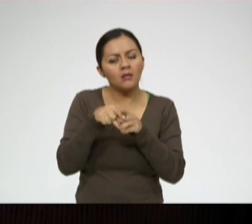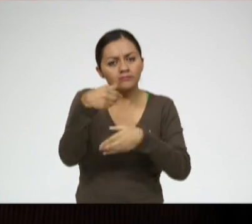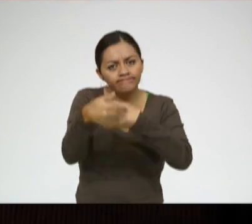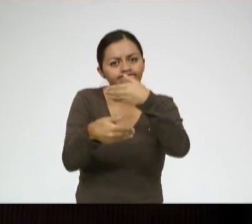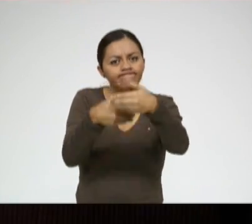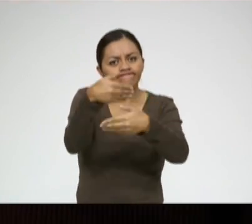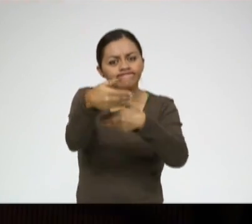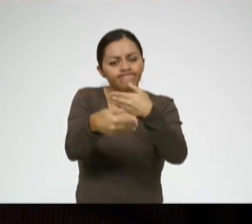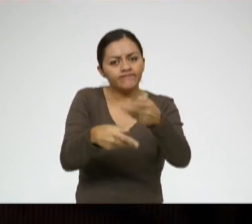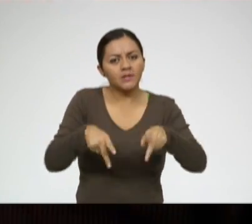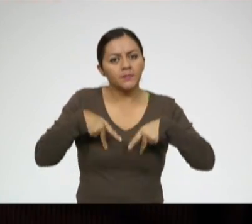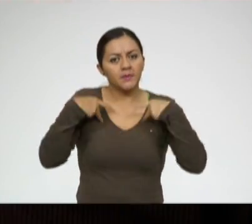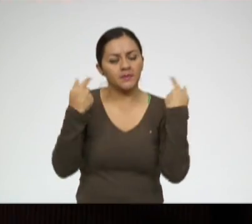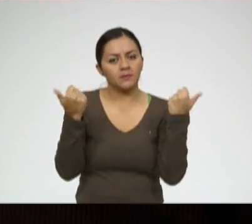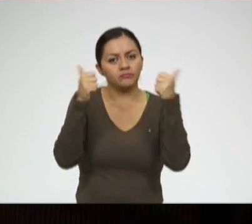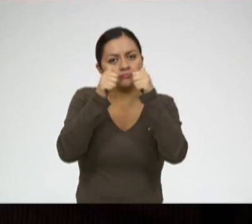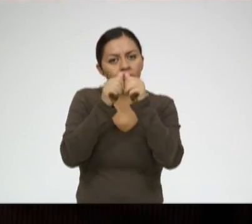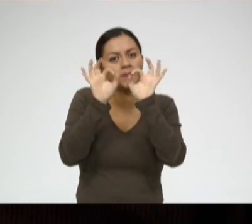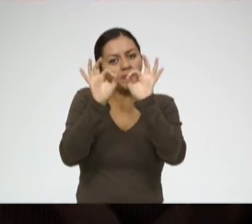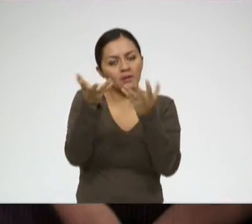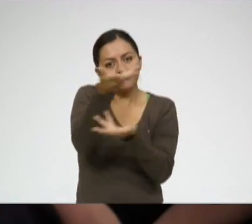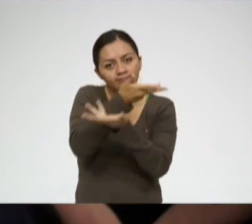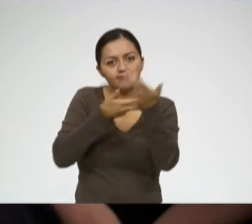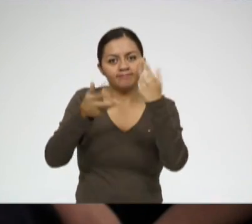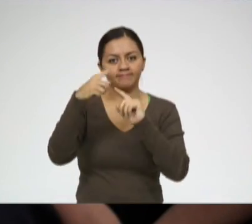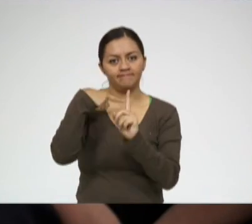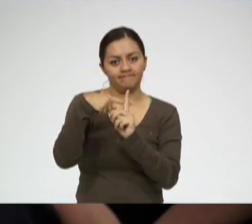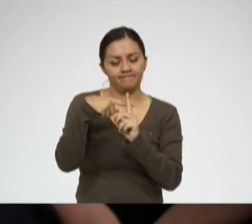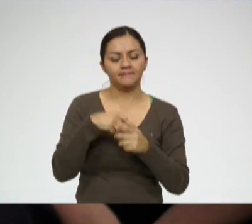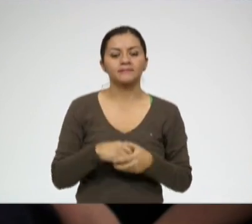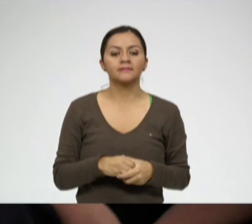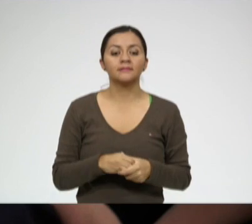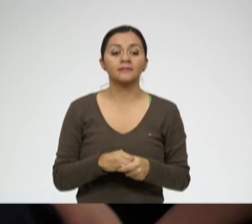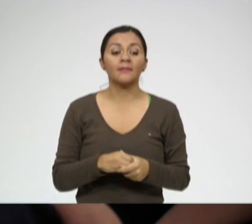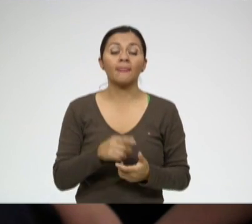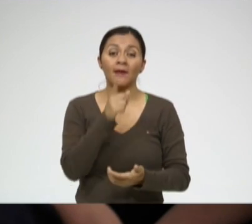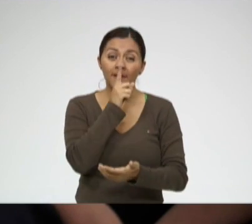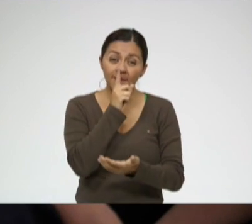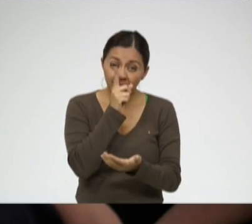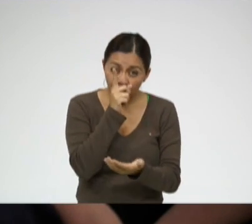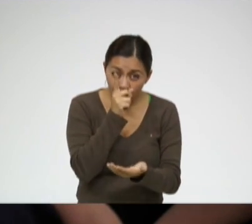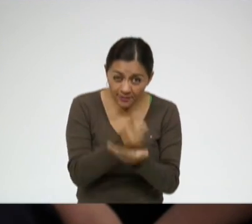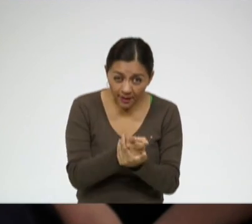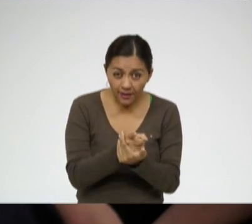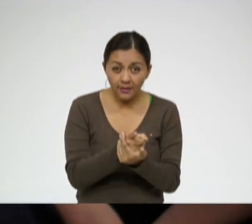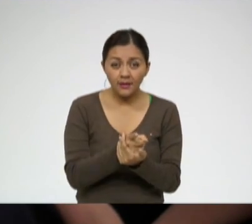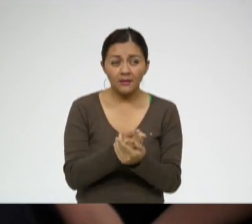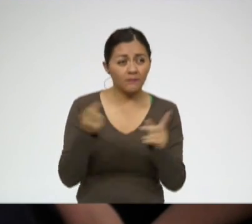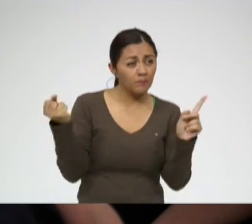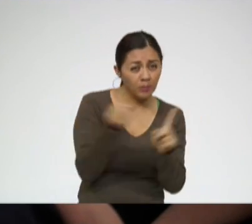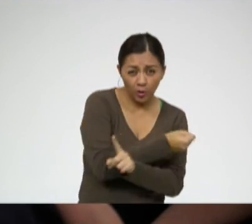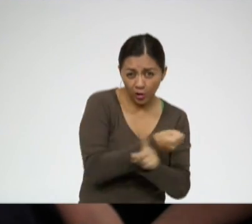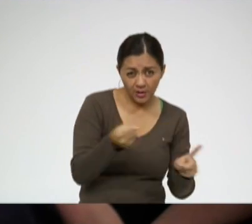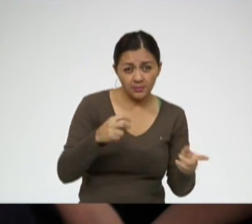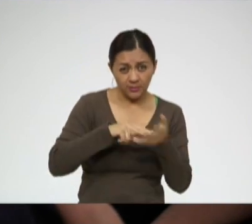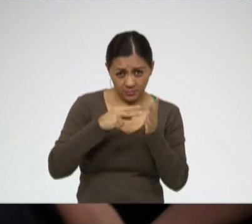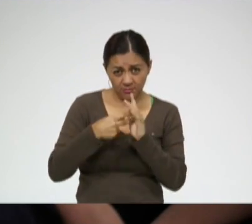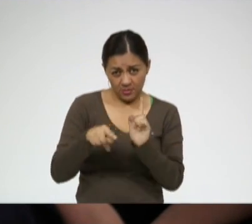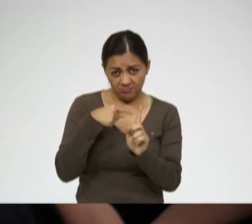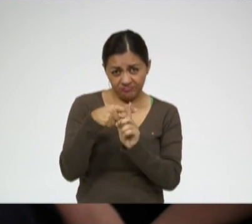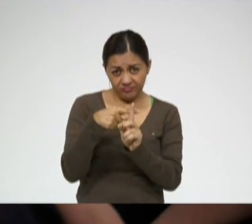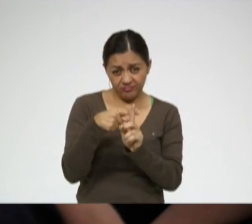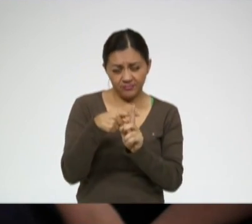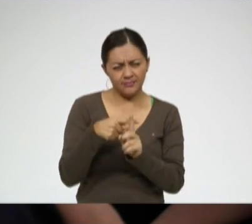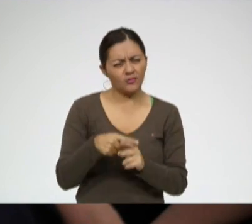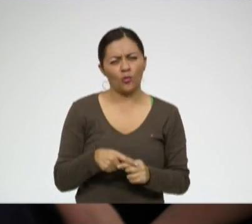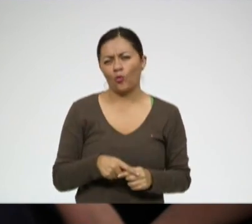convivir, o sea, que podamos tener relaciones adecuadas, ¿no? La verdad es que la violencia no trae nada bueno. Tal vez ellos creerán